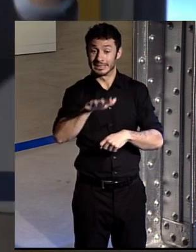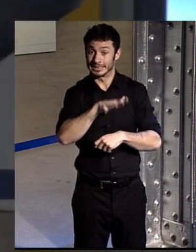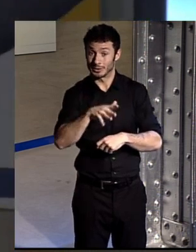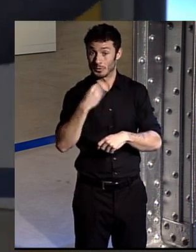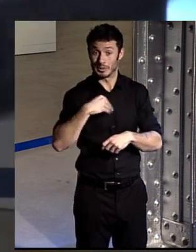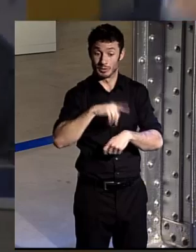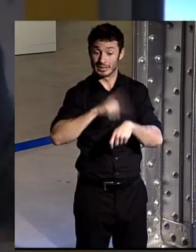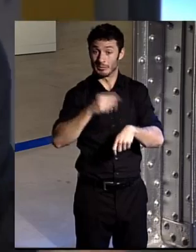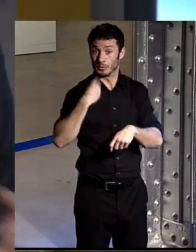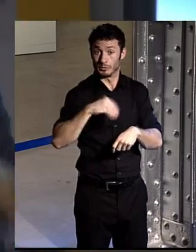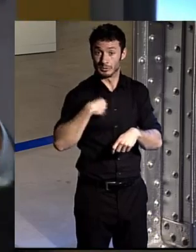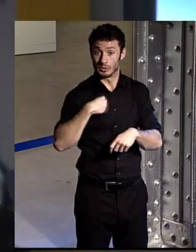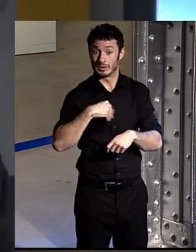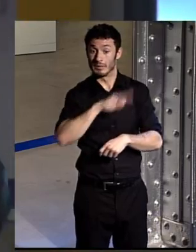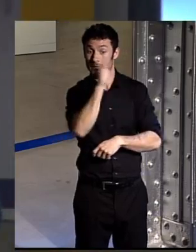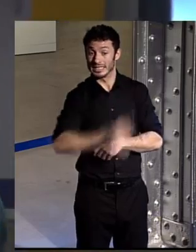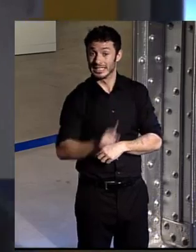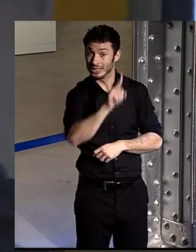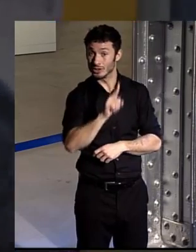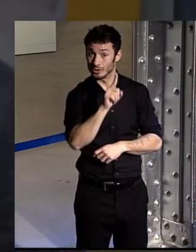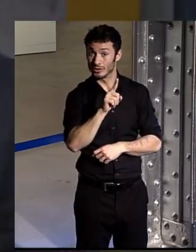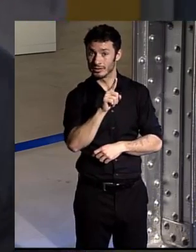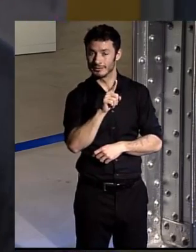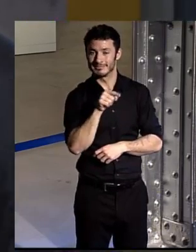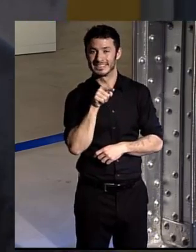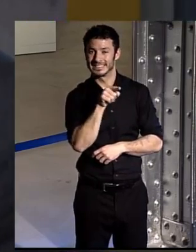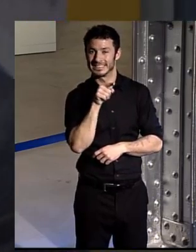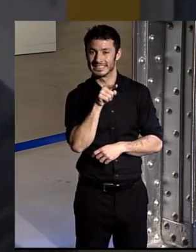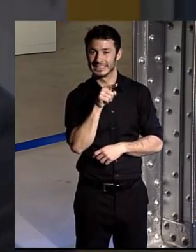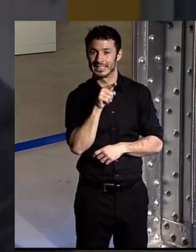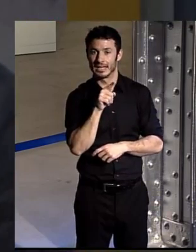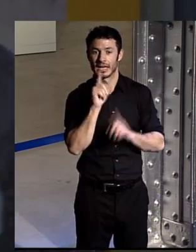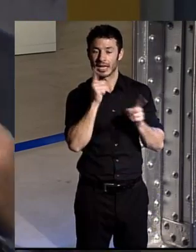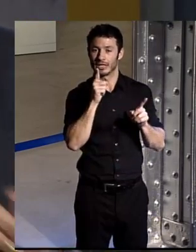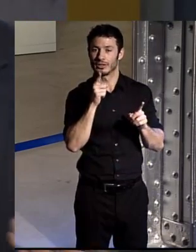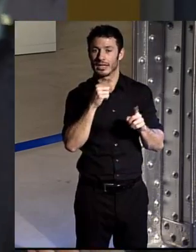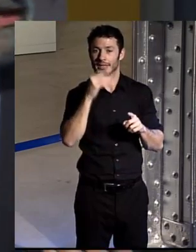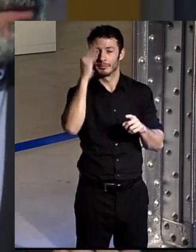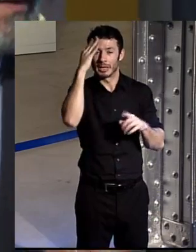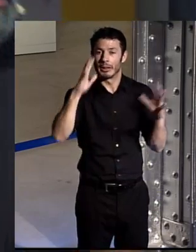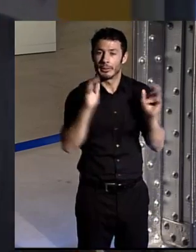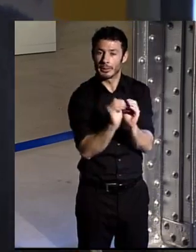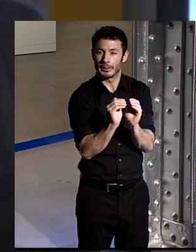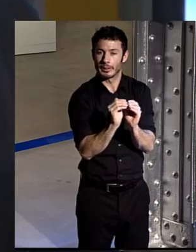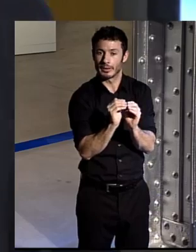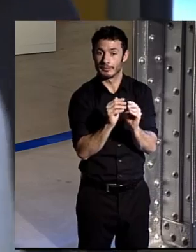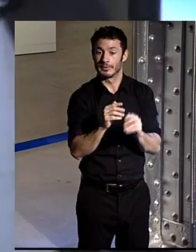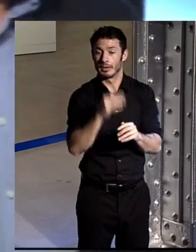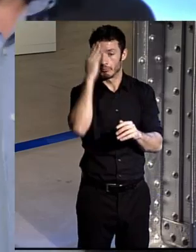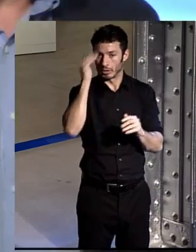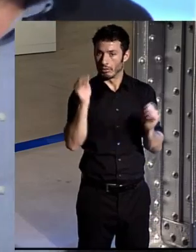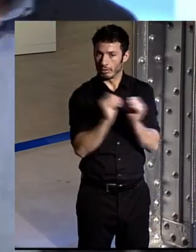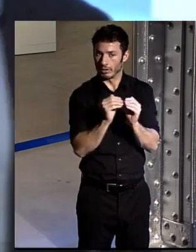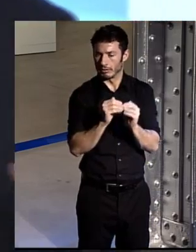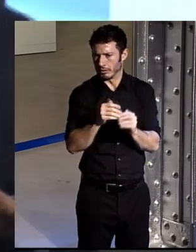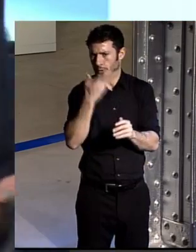temporal, en el norte del Brasil, parece ser que están aumentando los casos de microcefalia. La microcefalia es una enfermedad que ya se conocía.